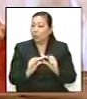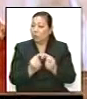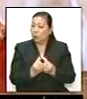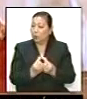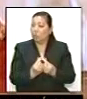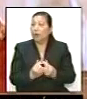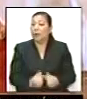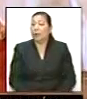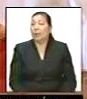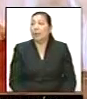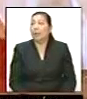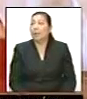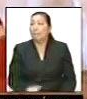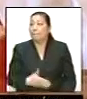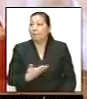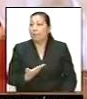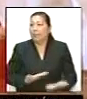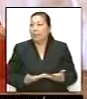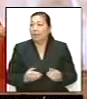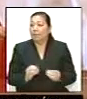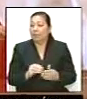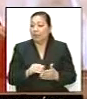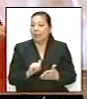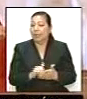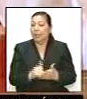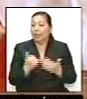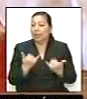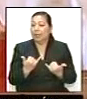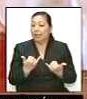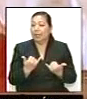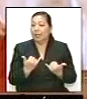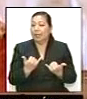trabajo específico que evidentemente se va a mantener en esta